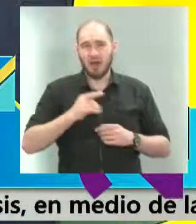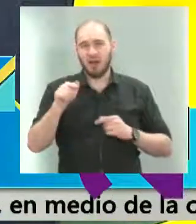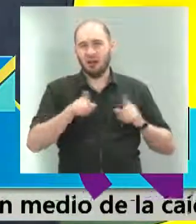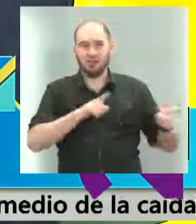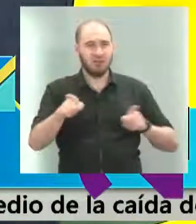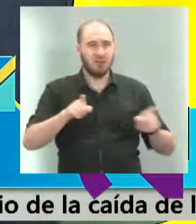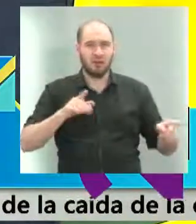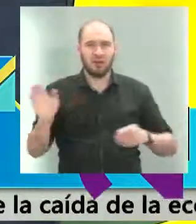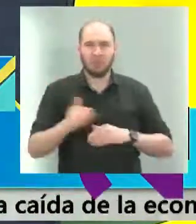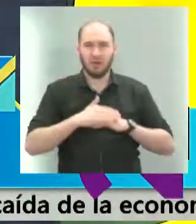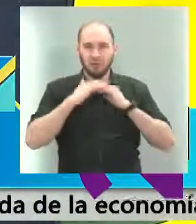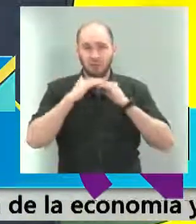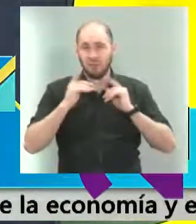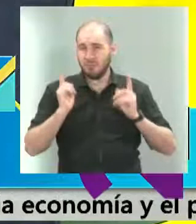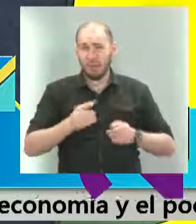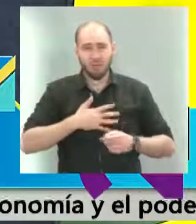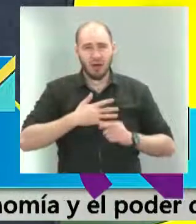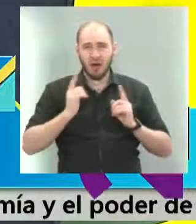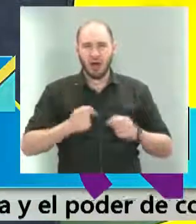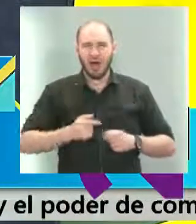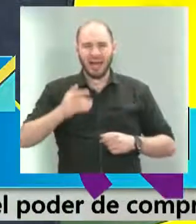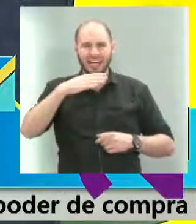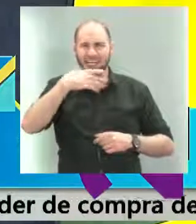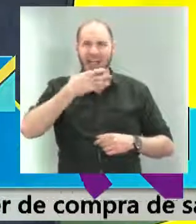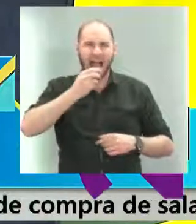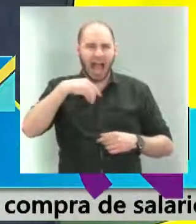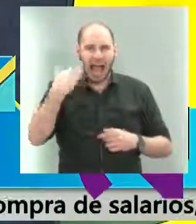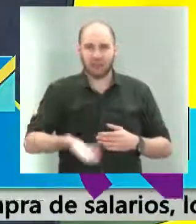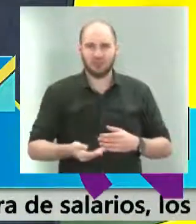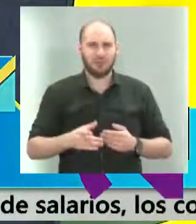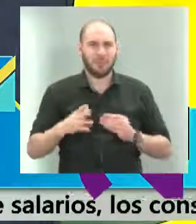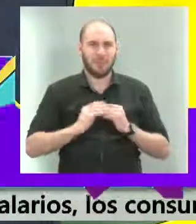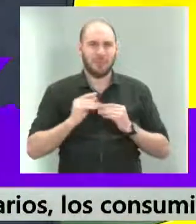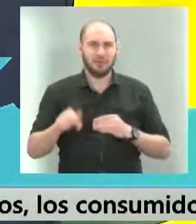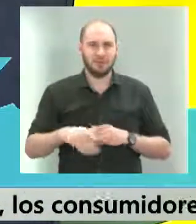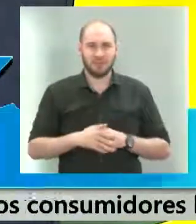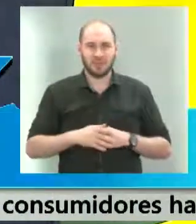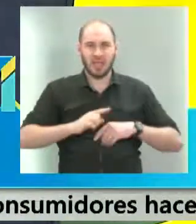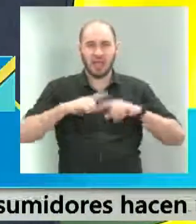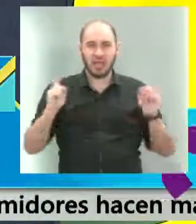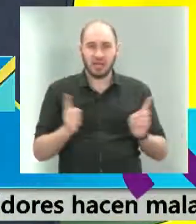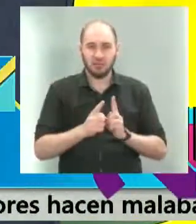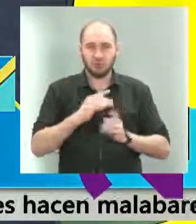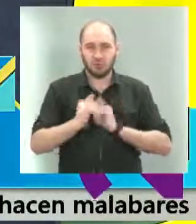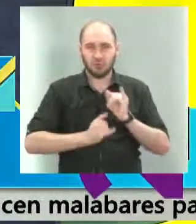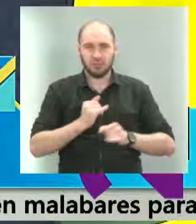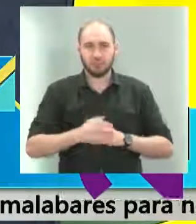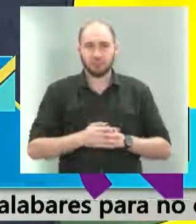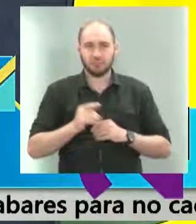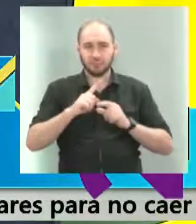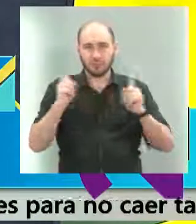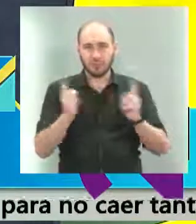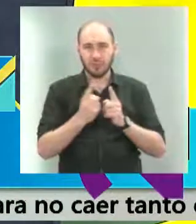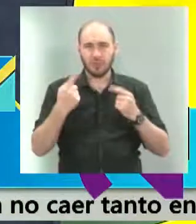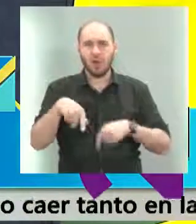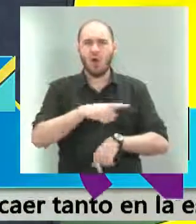vos, que a mí, que a los que están viendo. Hastiados ya con esto, la verdad que es un papelón. el resumen que pasaron es un resumen, pero